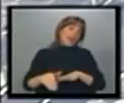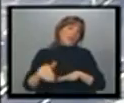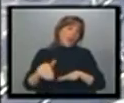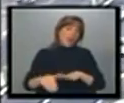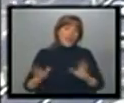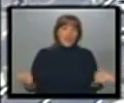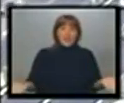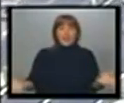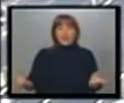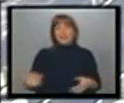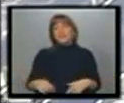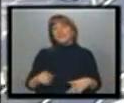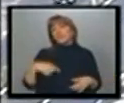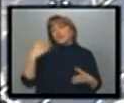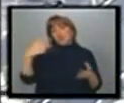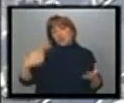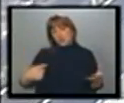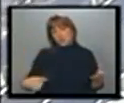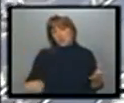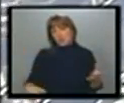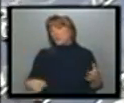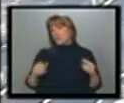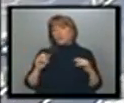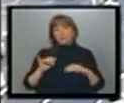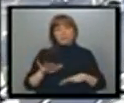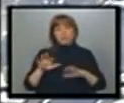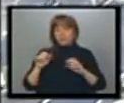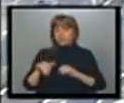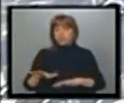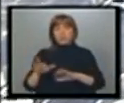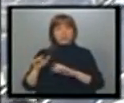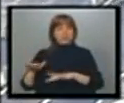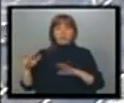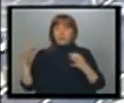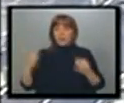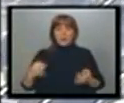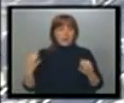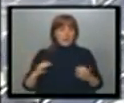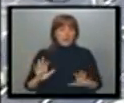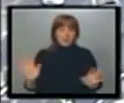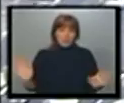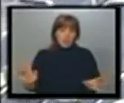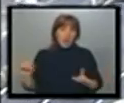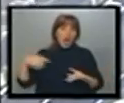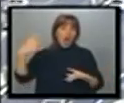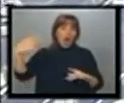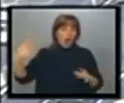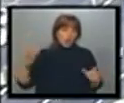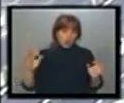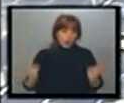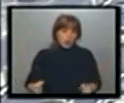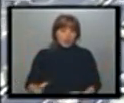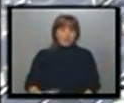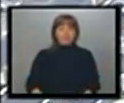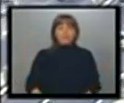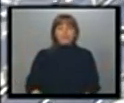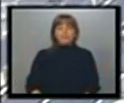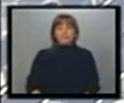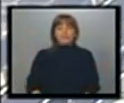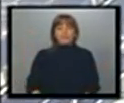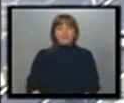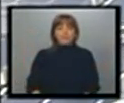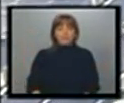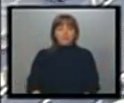Puente La Noria, Acceso Oeste, Avenida San Martín, Autopista Ilia, Autopista Buenos Aires-La Plata, como así también la